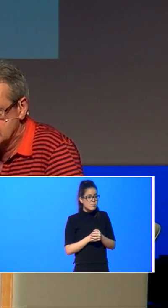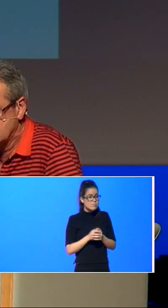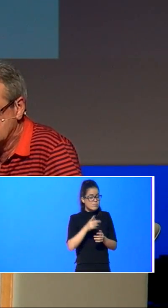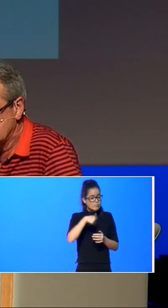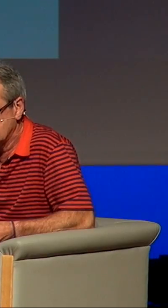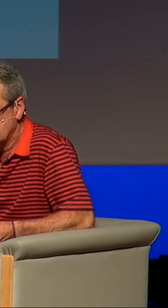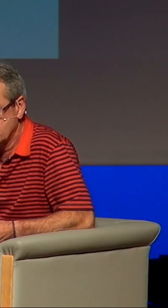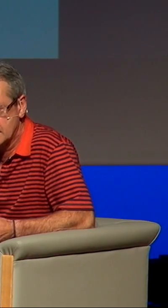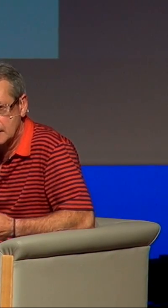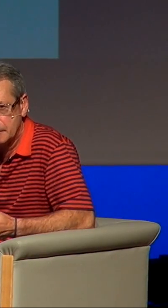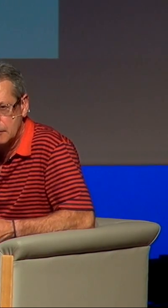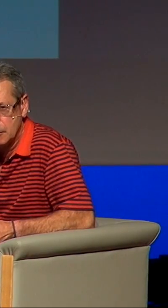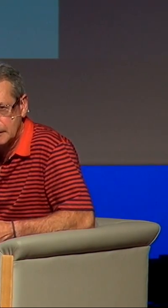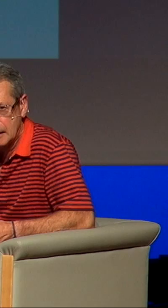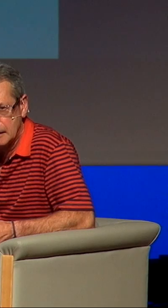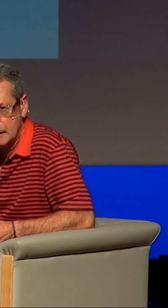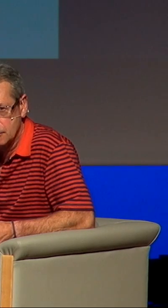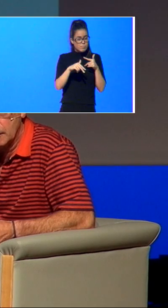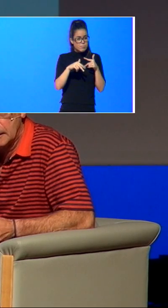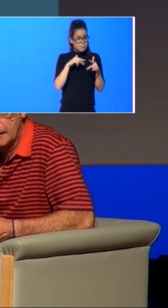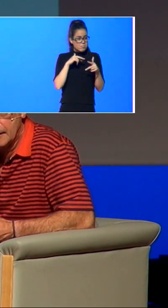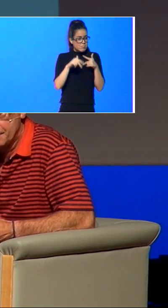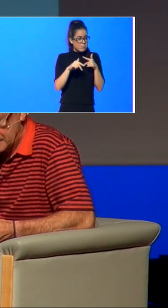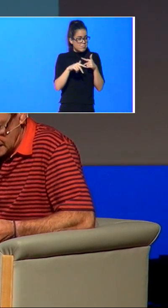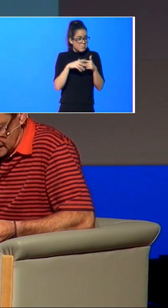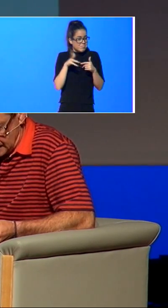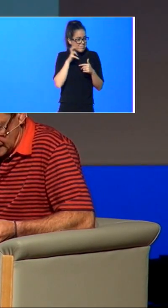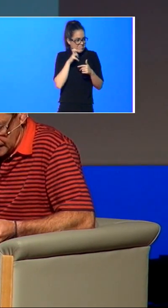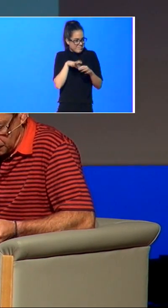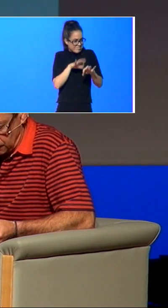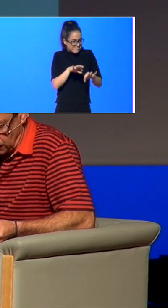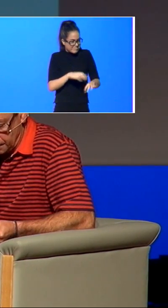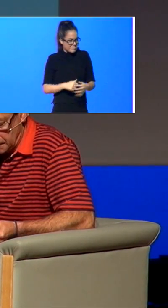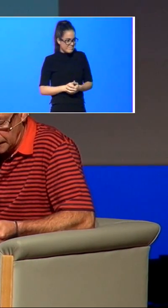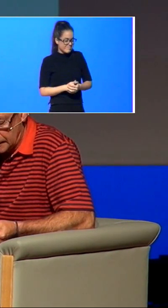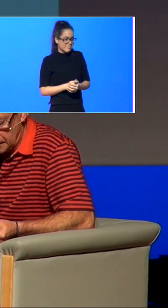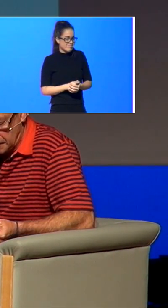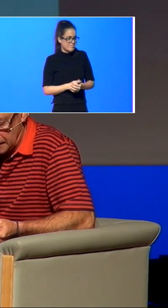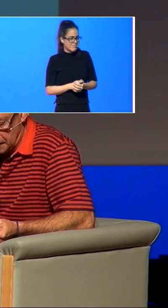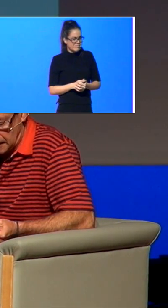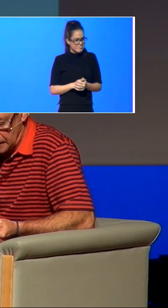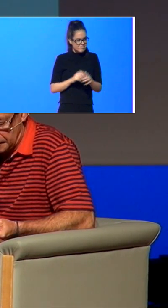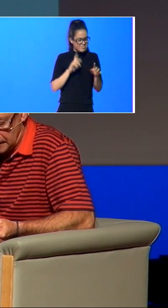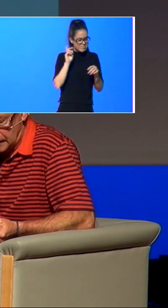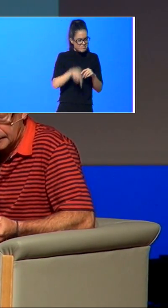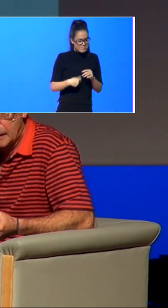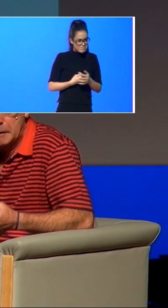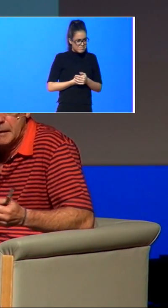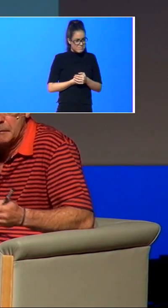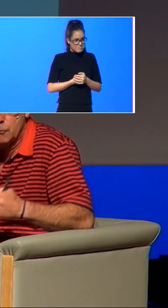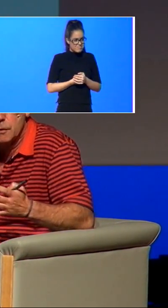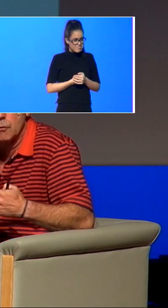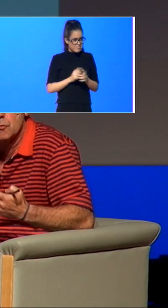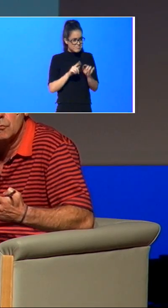euskeraz ezkuntza zaila bialdu ebana eskoletara da. Bueno, hor berba egiten dabe bai, gida bat